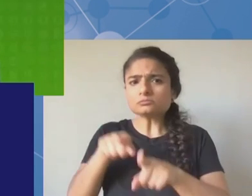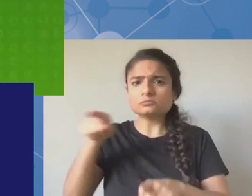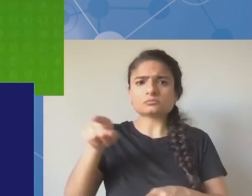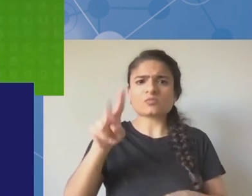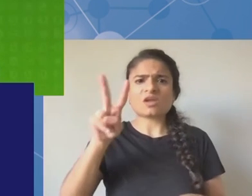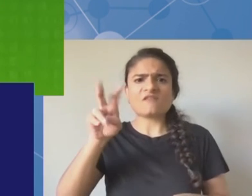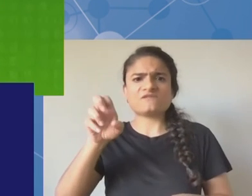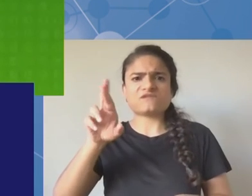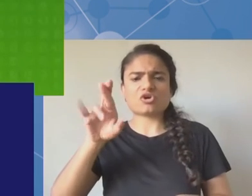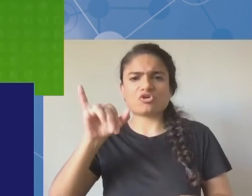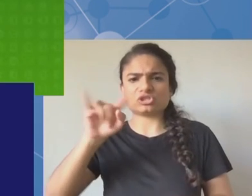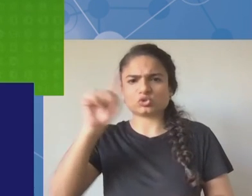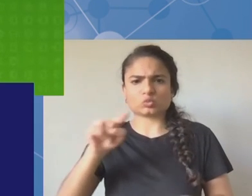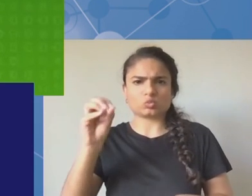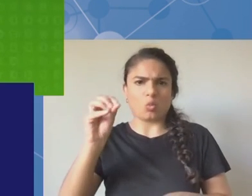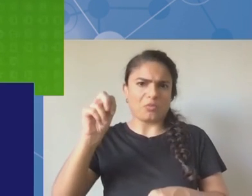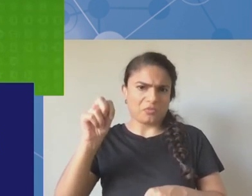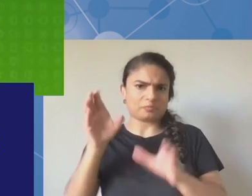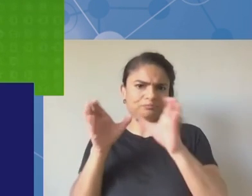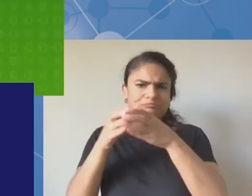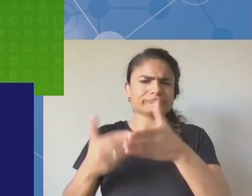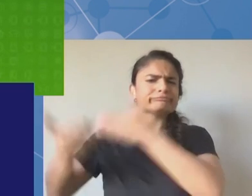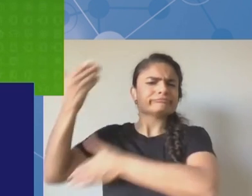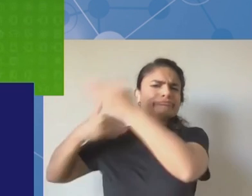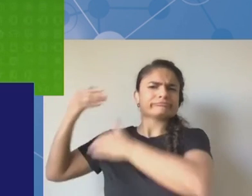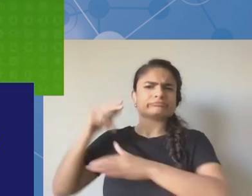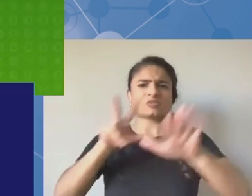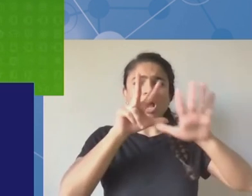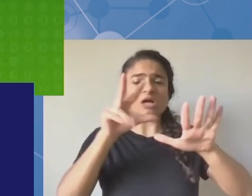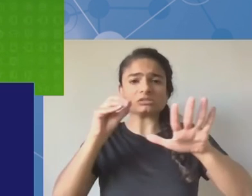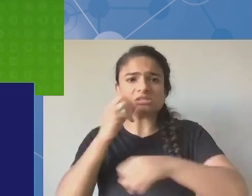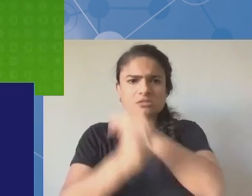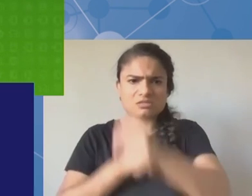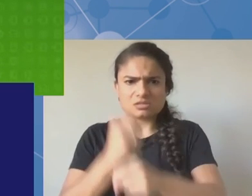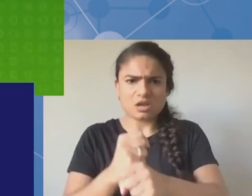Sí, lo que quería decir es que estoy totalmente de acuerdo con lo que dijo Henriette.